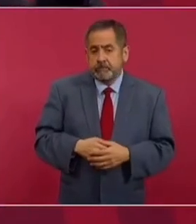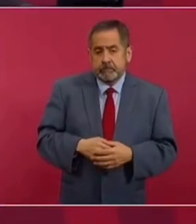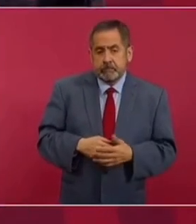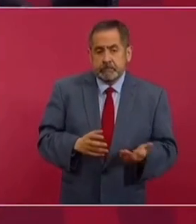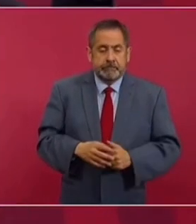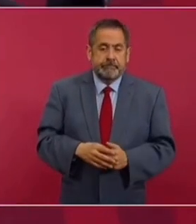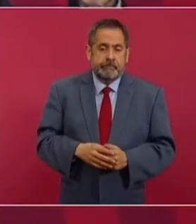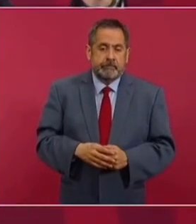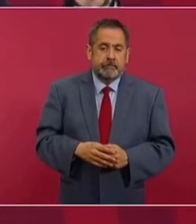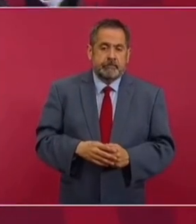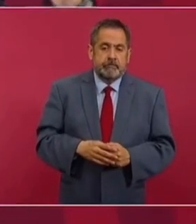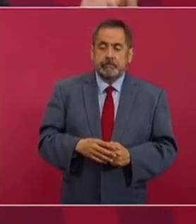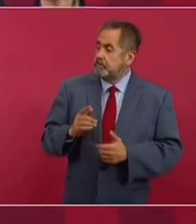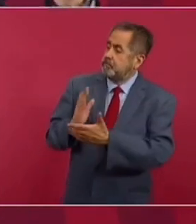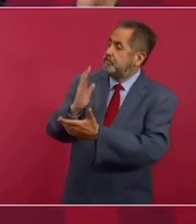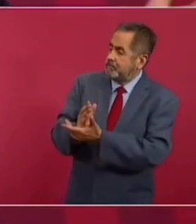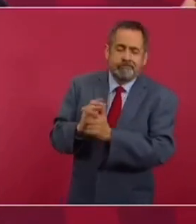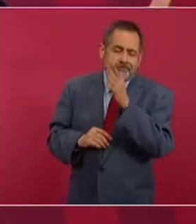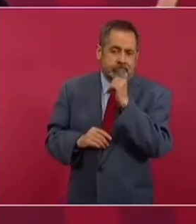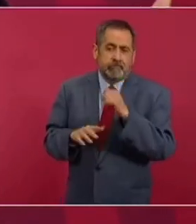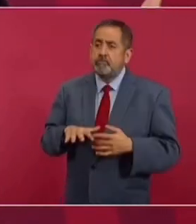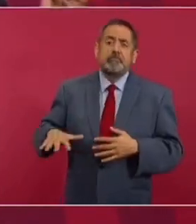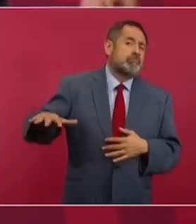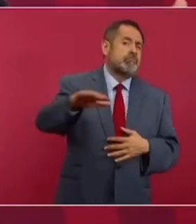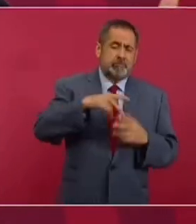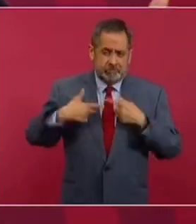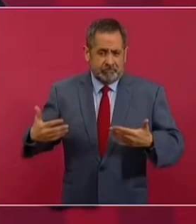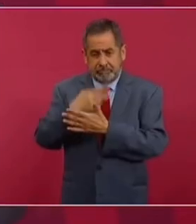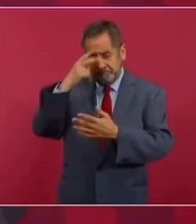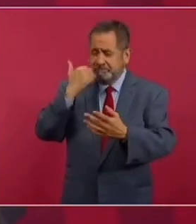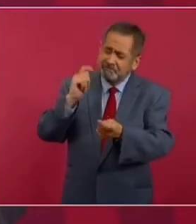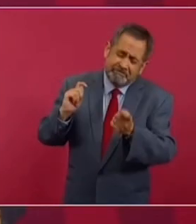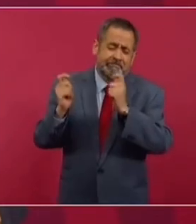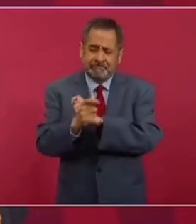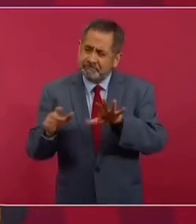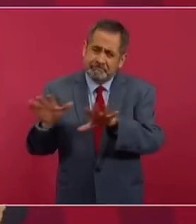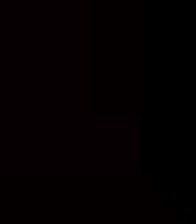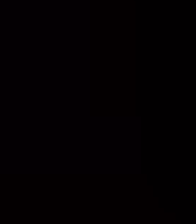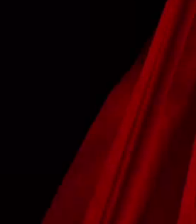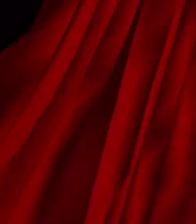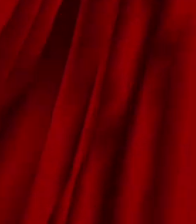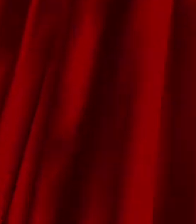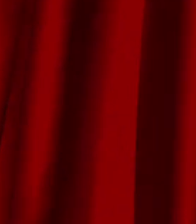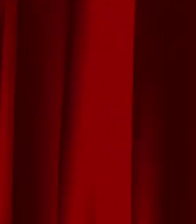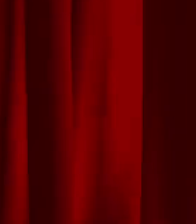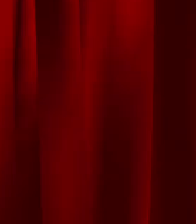detener a todo un pueblo que quiere una transformación, que quiere que haya democracia. No lo van a impedir.